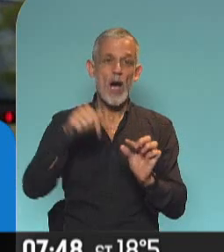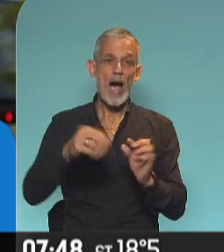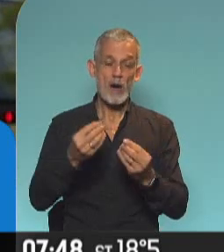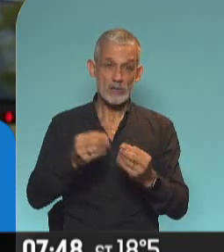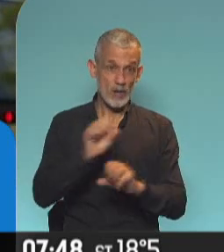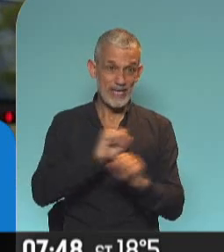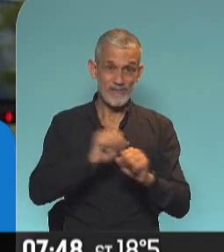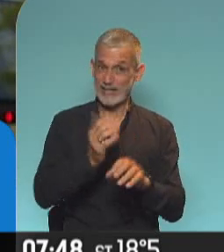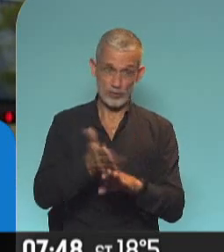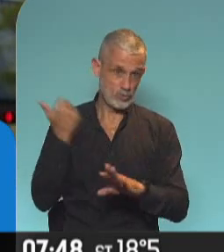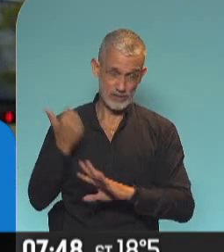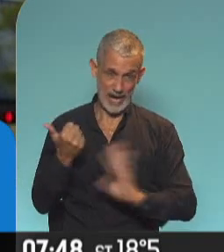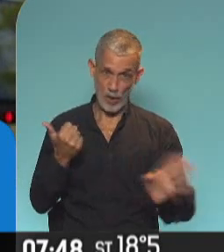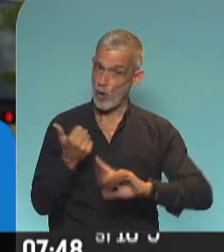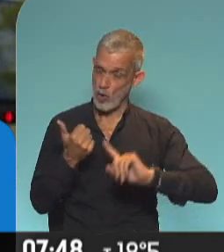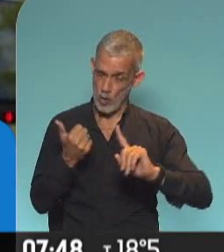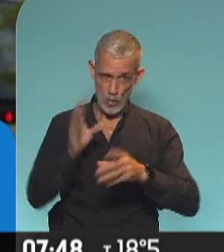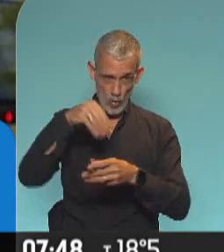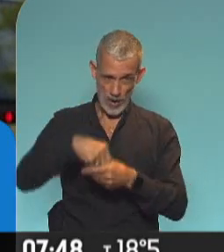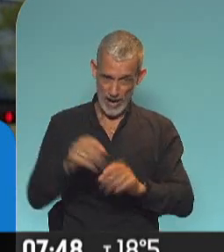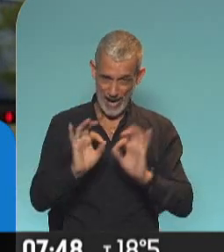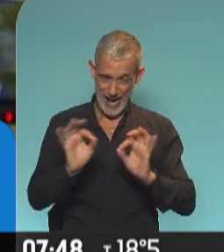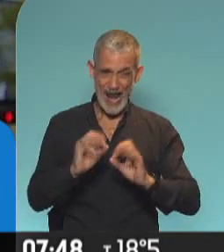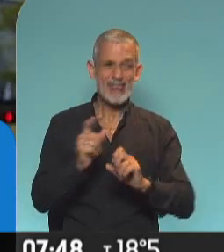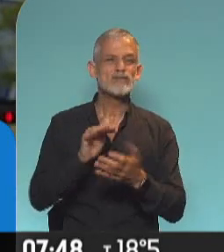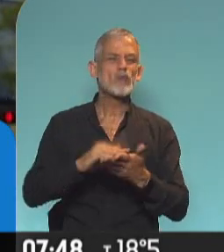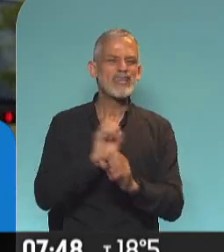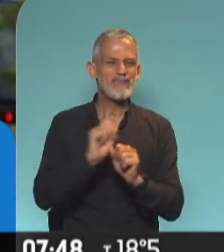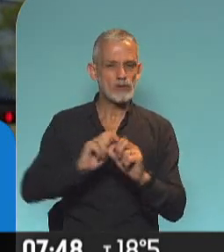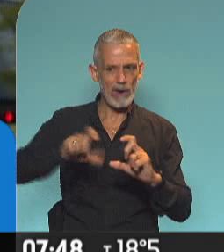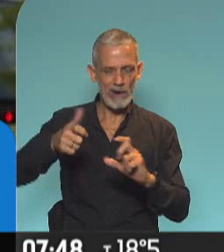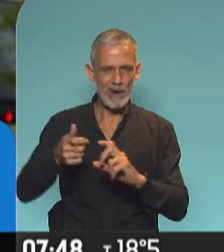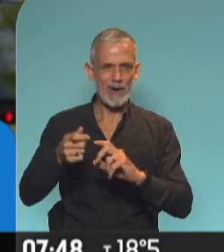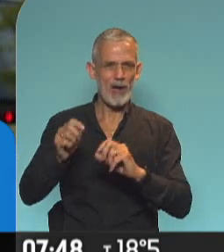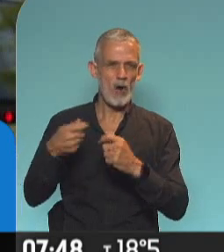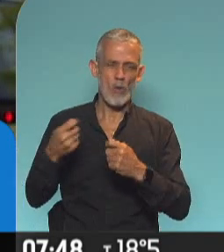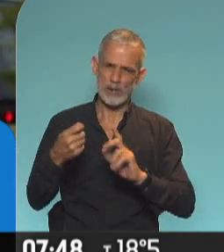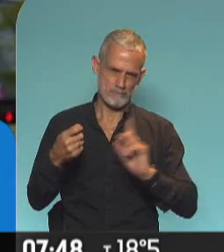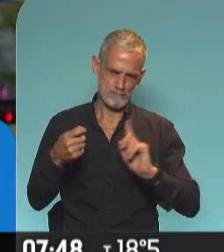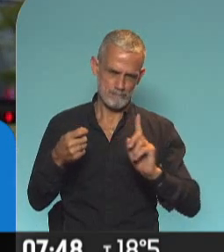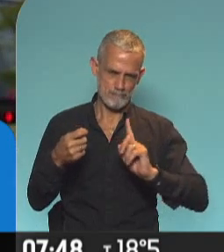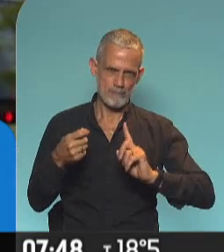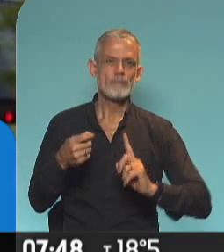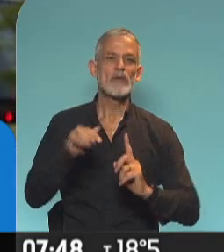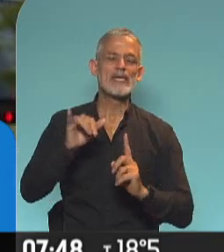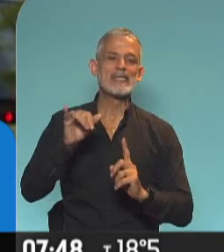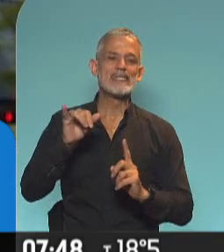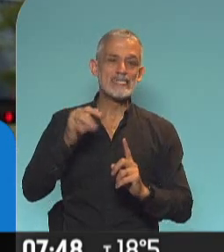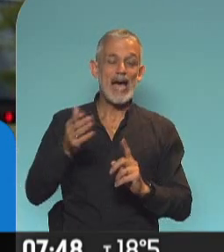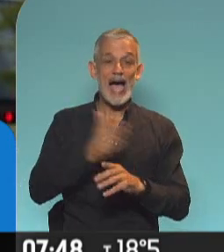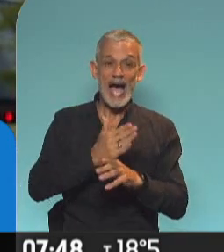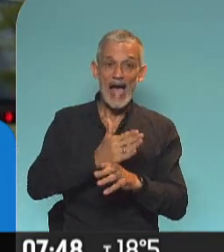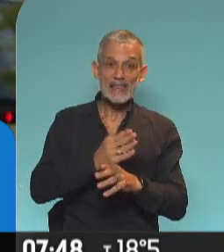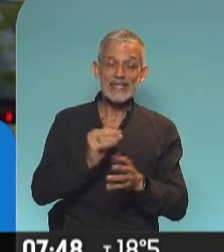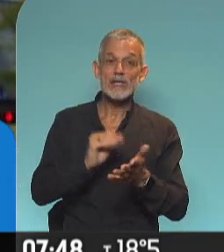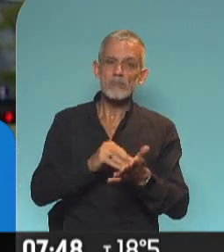con inflación se saca, no va a formar parte de los ajustes de cómo se va a ajustar la movilidad, y antes era